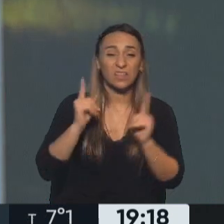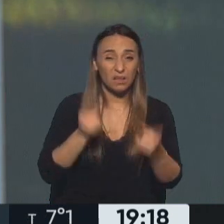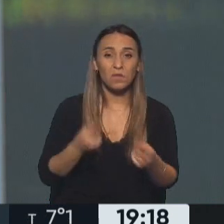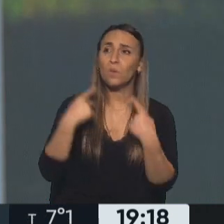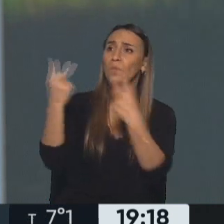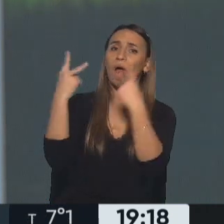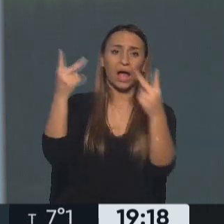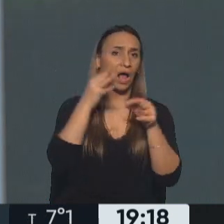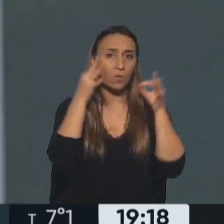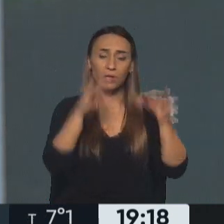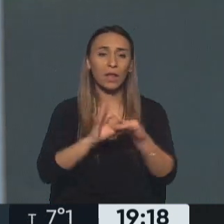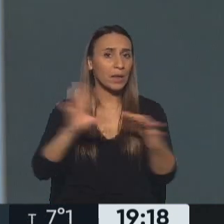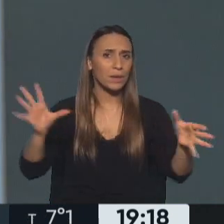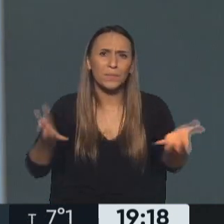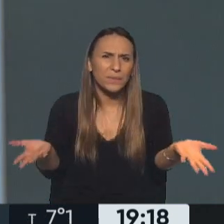quiere digamos